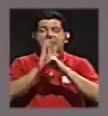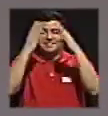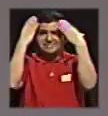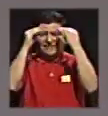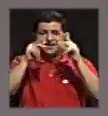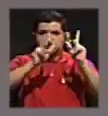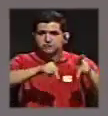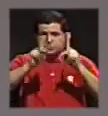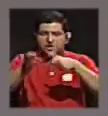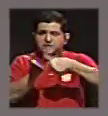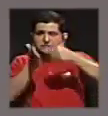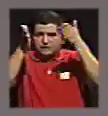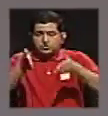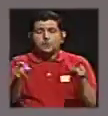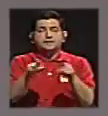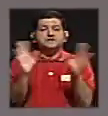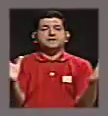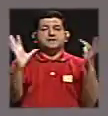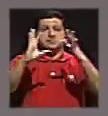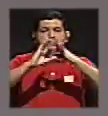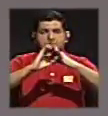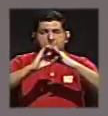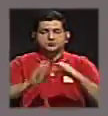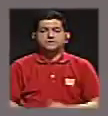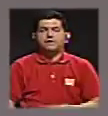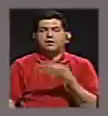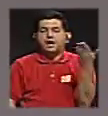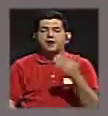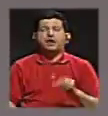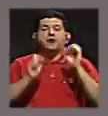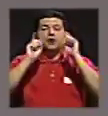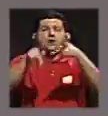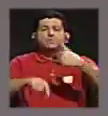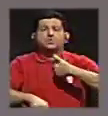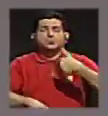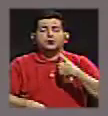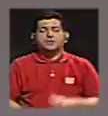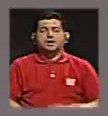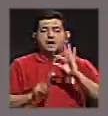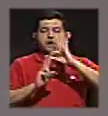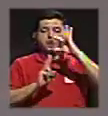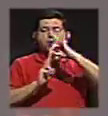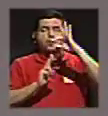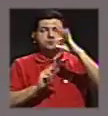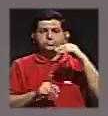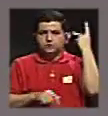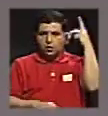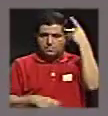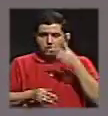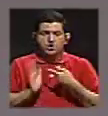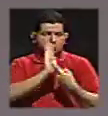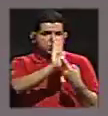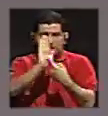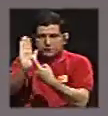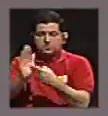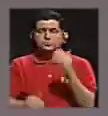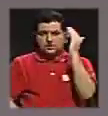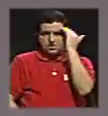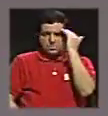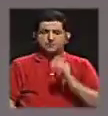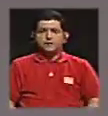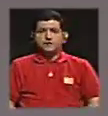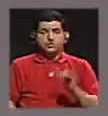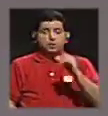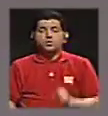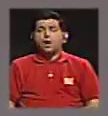del elector sino que tiene que ver con la posibilidad de las alternativas políticas de darse a conocer y tiene que ver con el